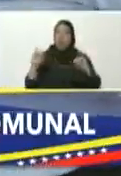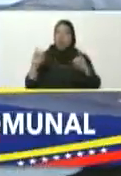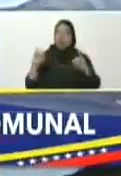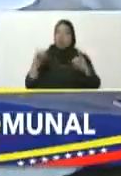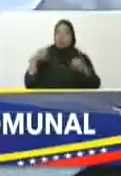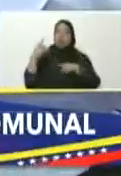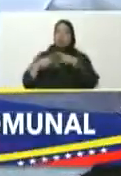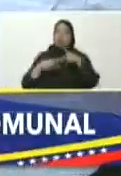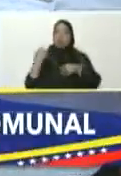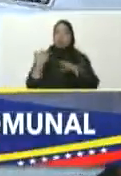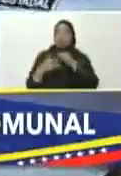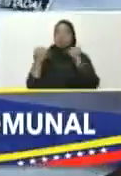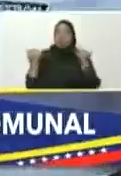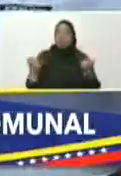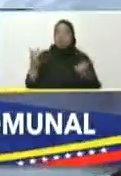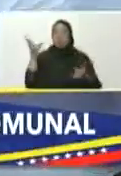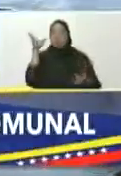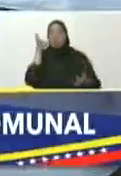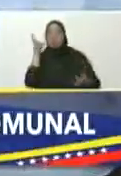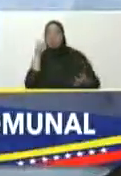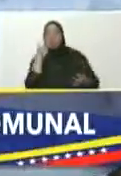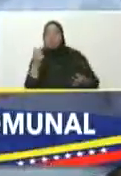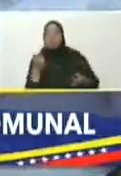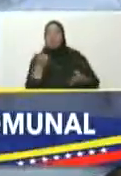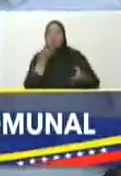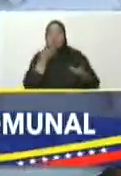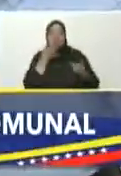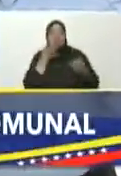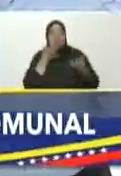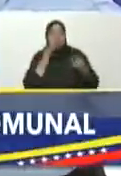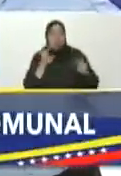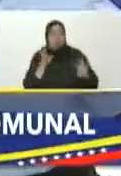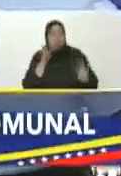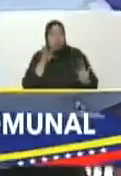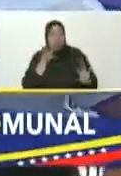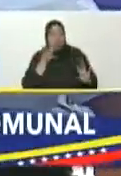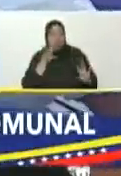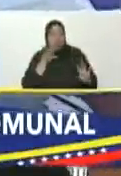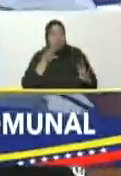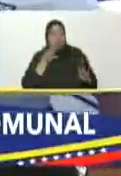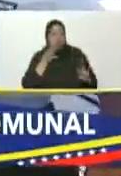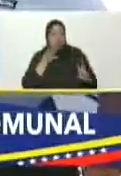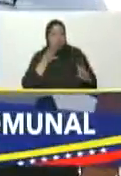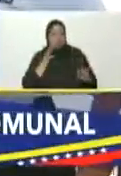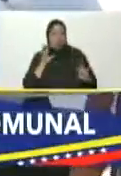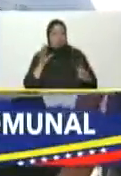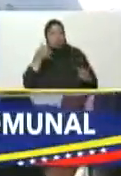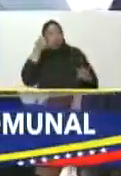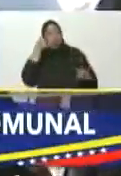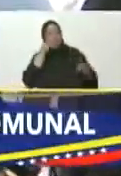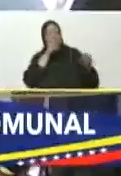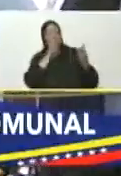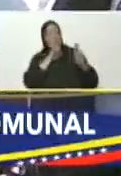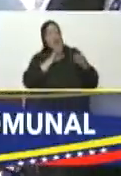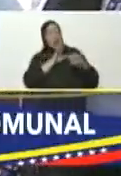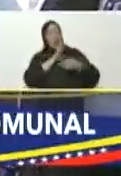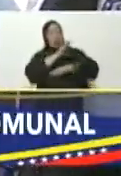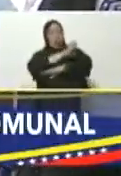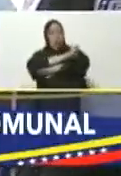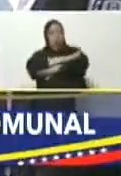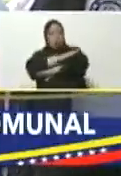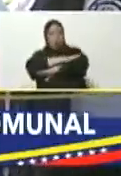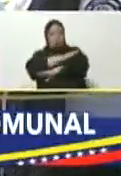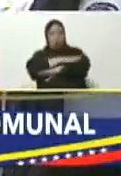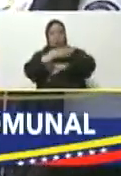me está transmitiendo a mí ahorita. Correcto. Olivero. Mira, no, déjala ahí, deja que mira, estamos saliendo ahí, Olivero. Ya va.